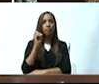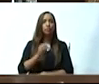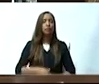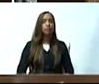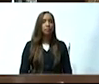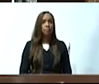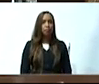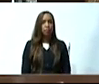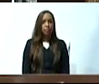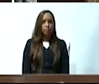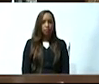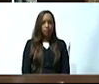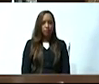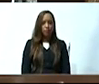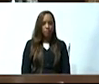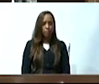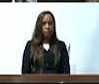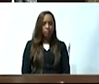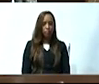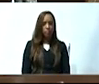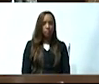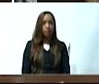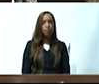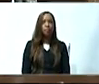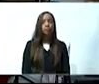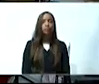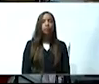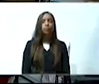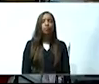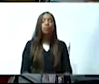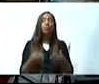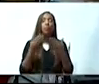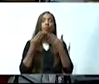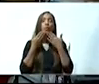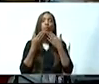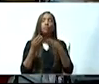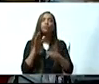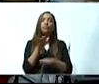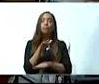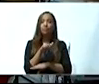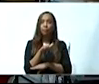expresidente de esta Cámara de Diputados. Buenas tardes, honorable presidente,